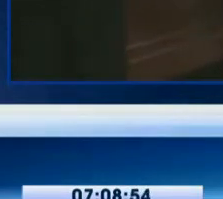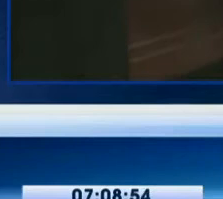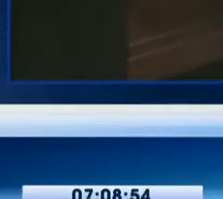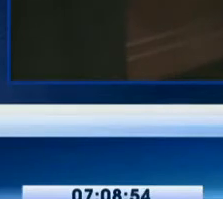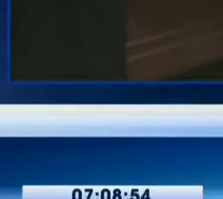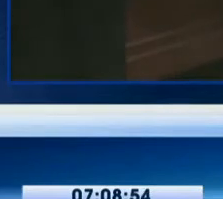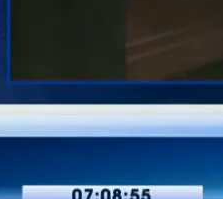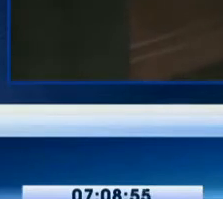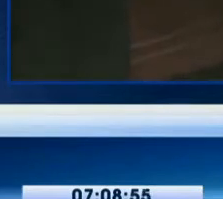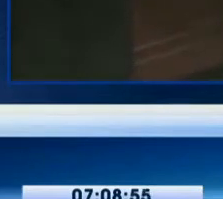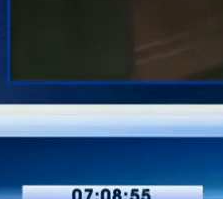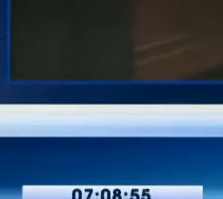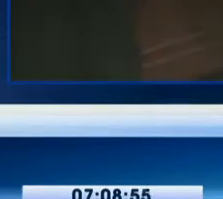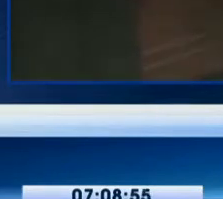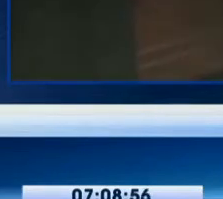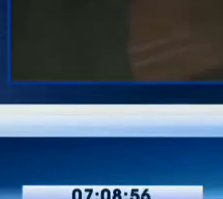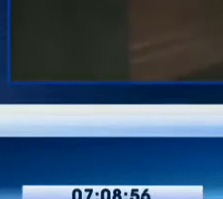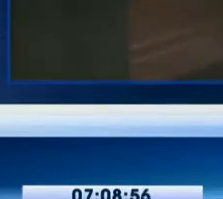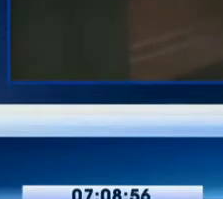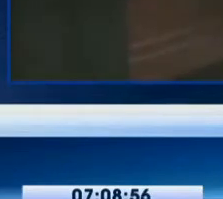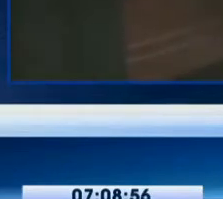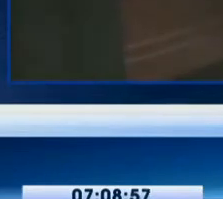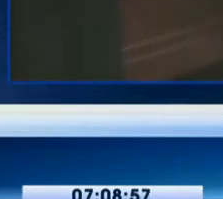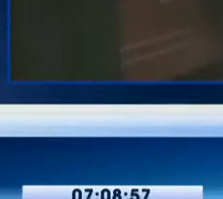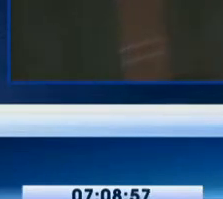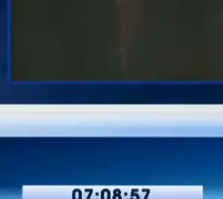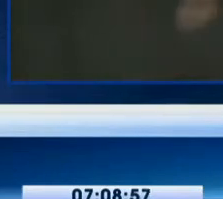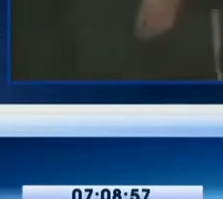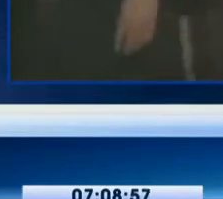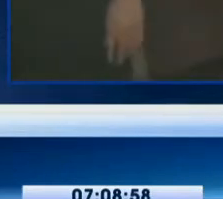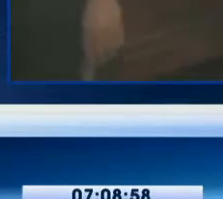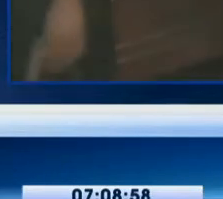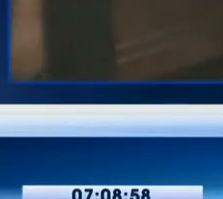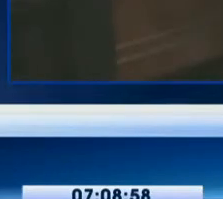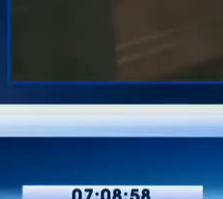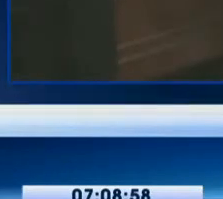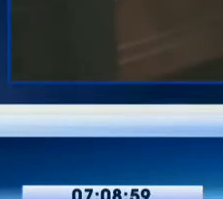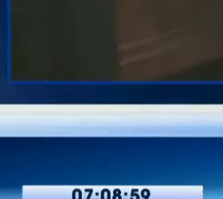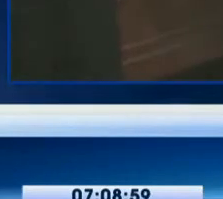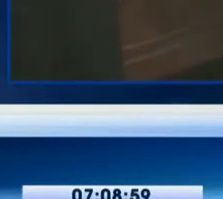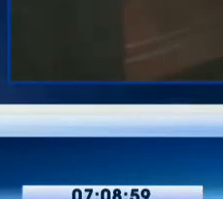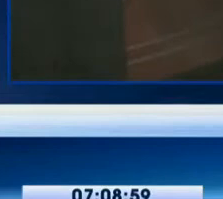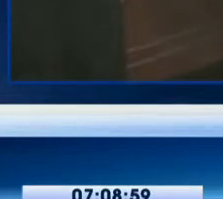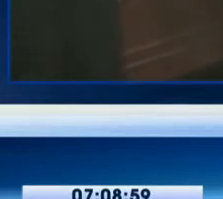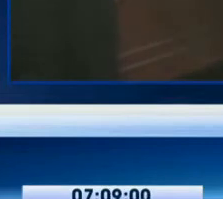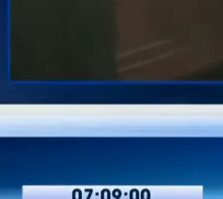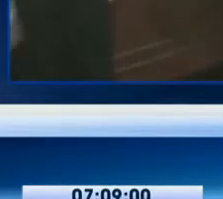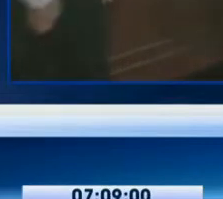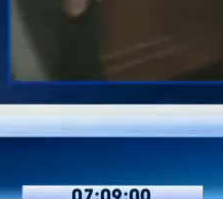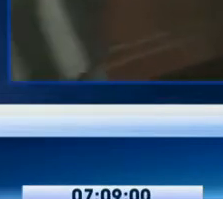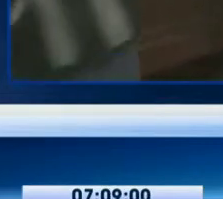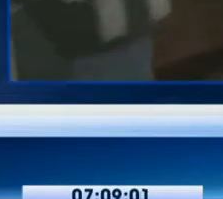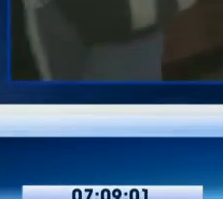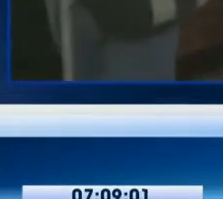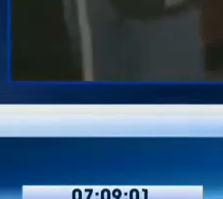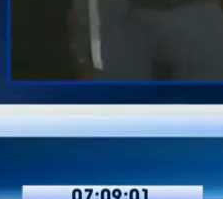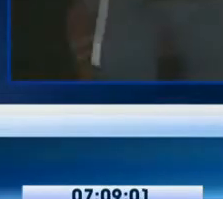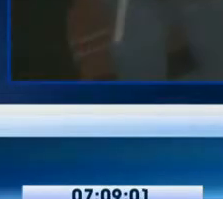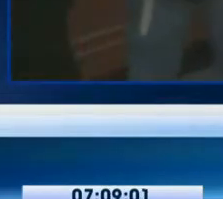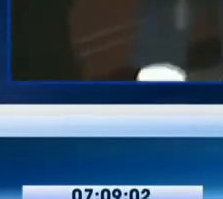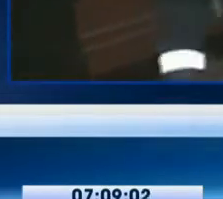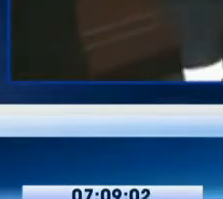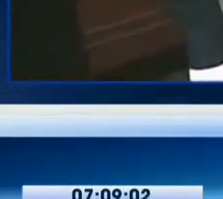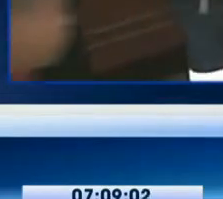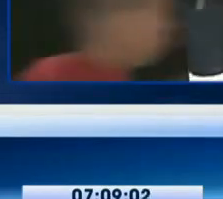partir de la 1 o 2 de la tarde con rumbo a la ciudad en donde se encuentren sus familiares, dejando la